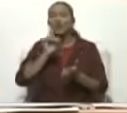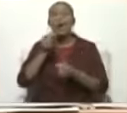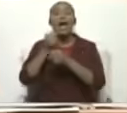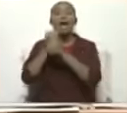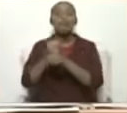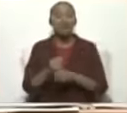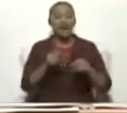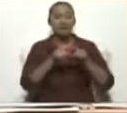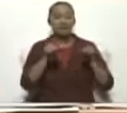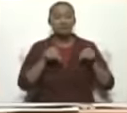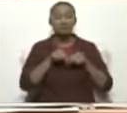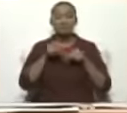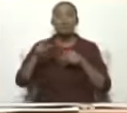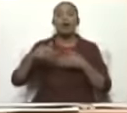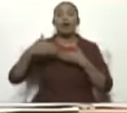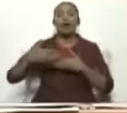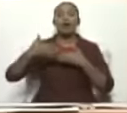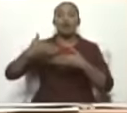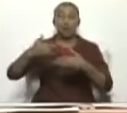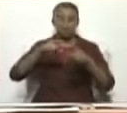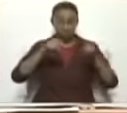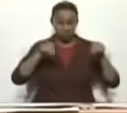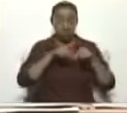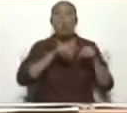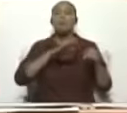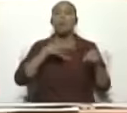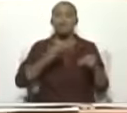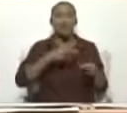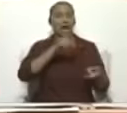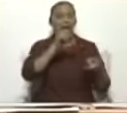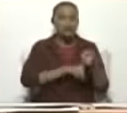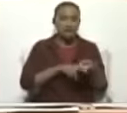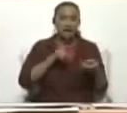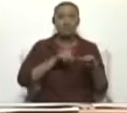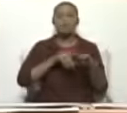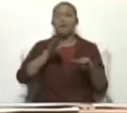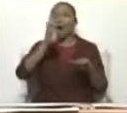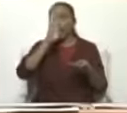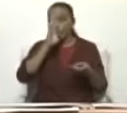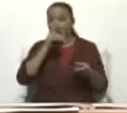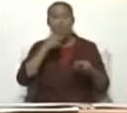Por lo civil, por el civil, hasta para ir al banco, pero no le servía para votar.